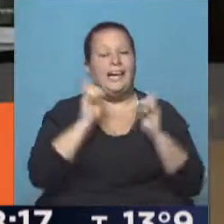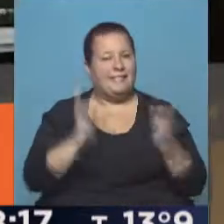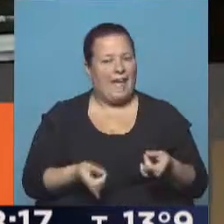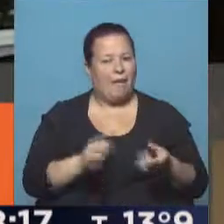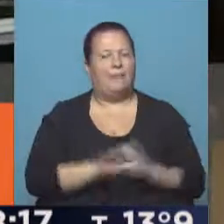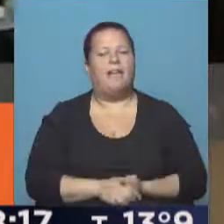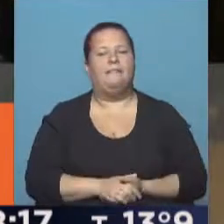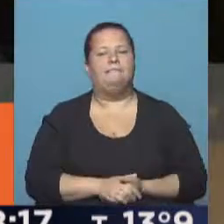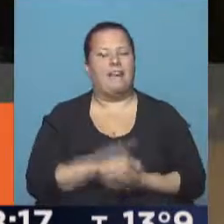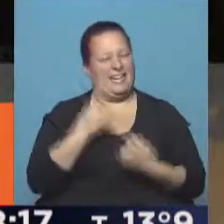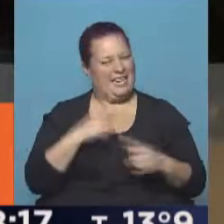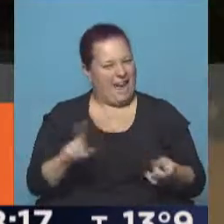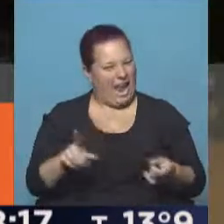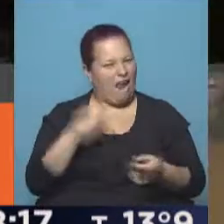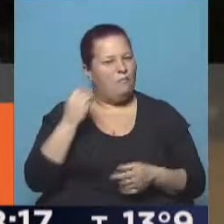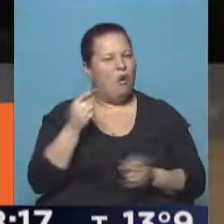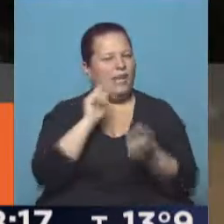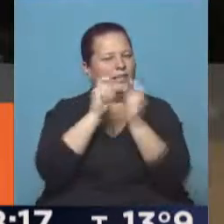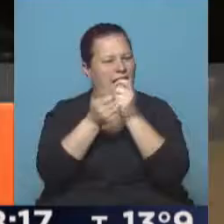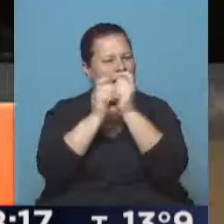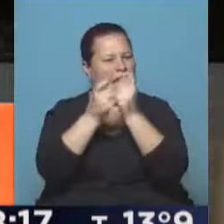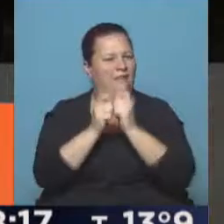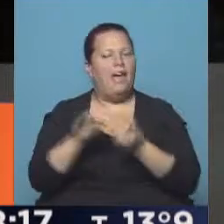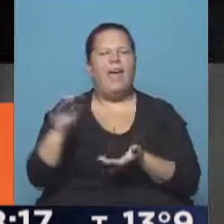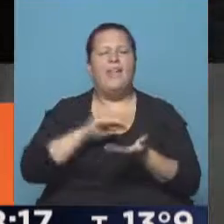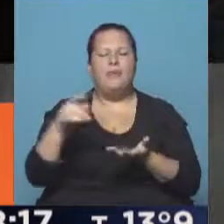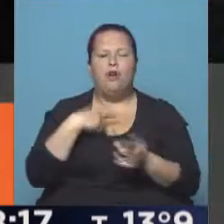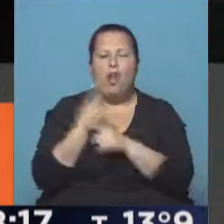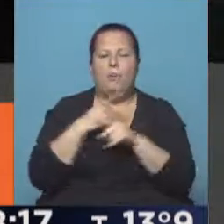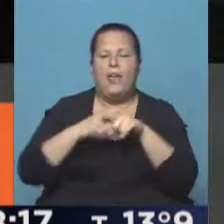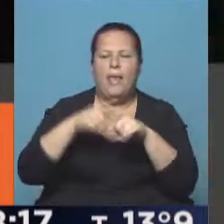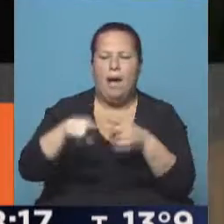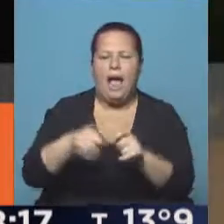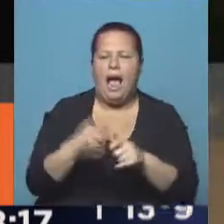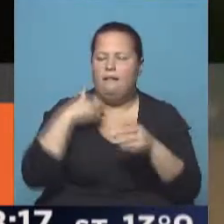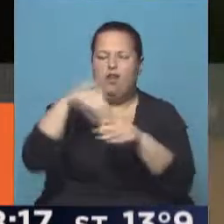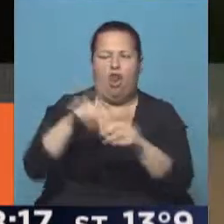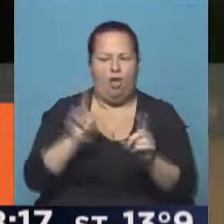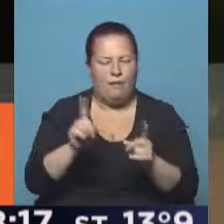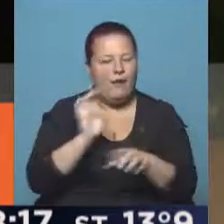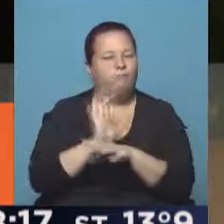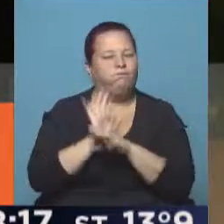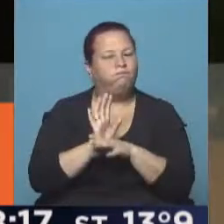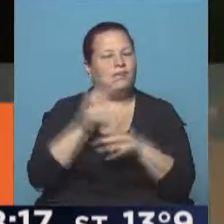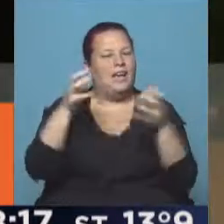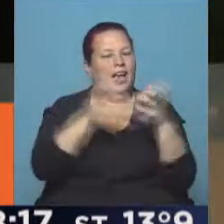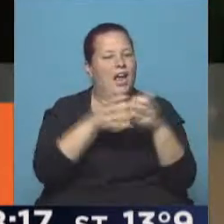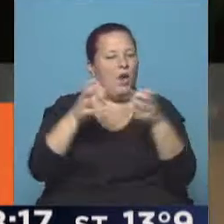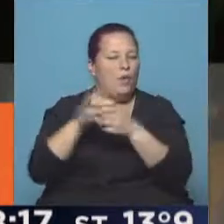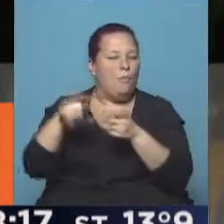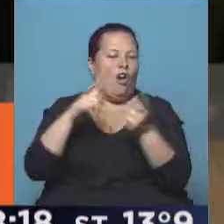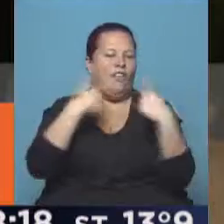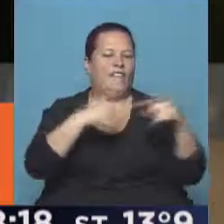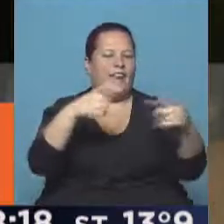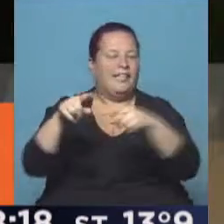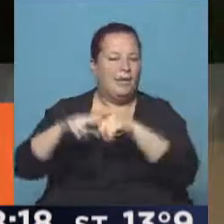que es llamativo porque se fue modificando sin que los diputados podamos discutir esas modificaciones. Es decir, que entre componendas de